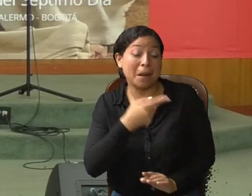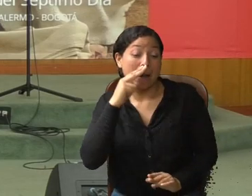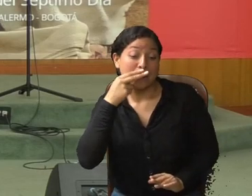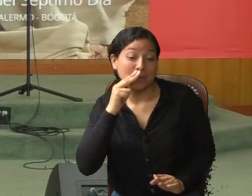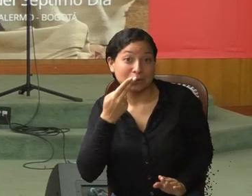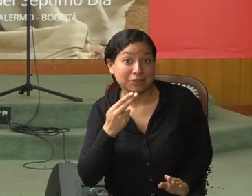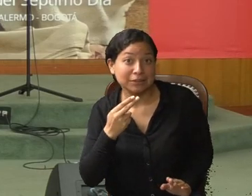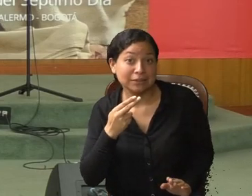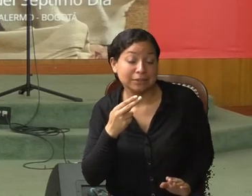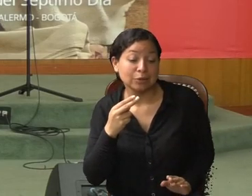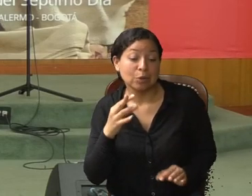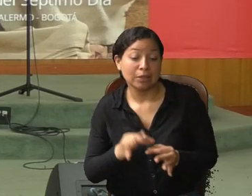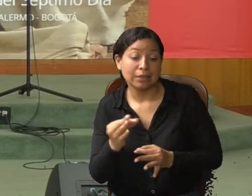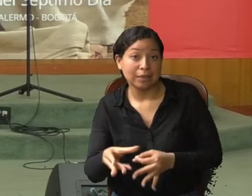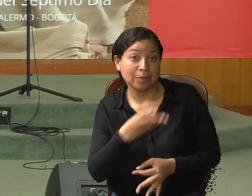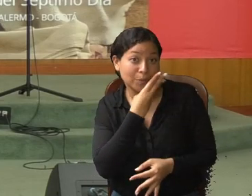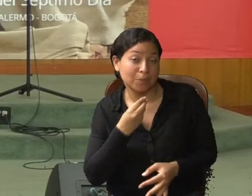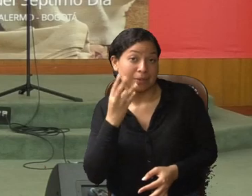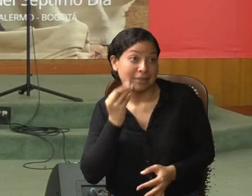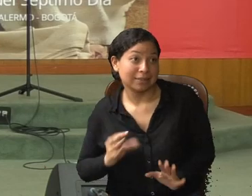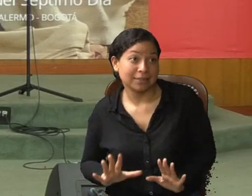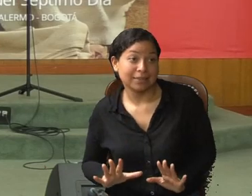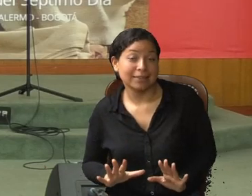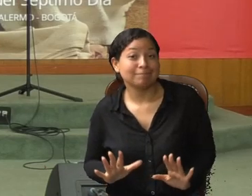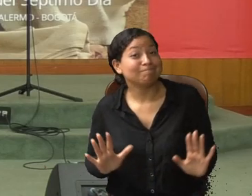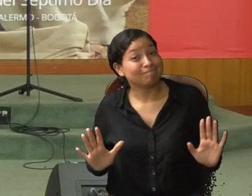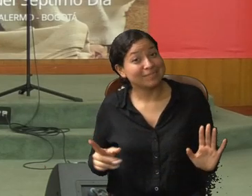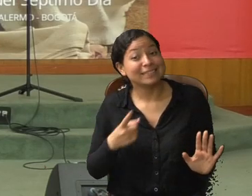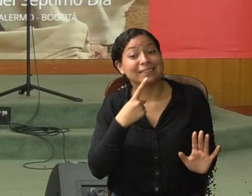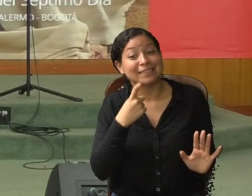allí la historia. Tendrían que continuar contándola.